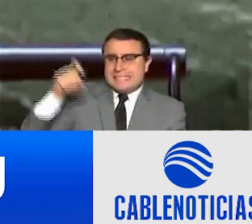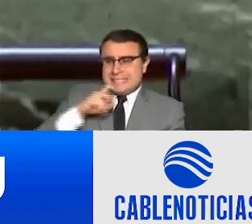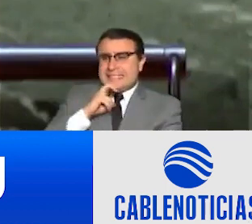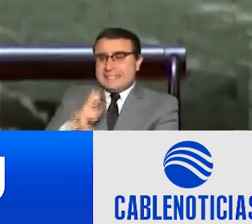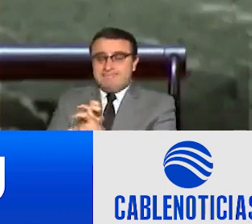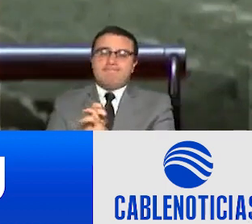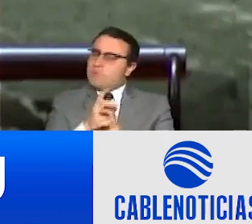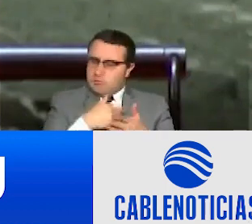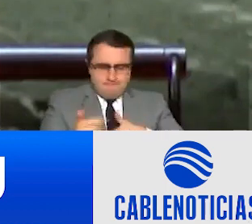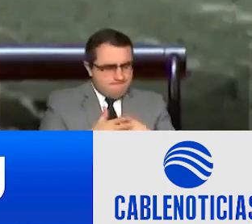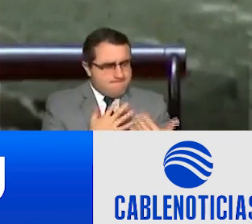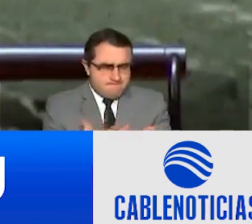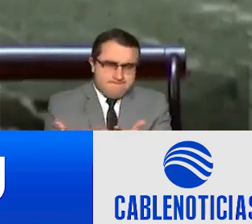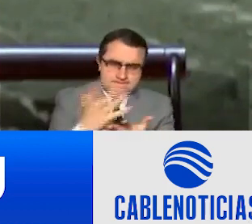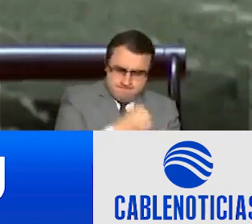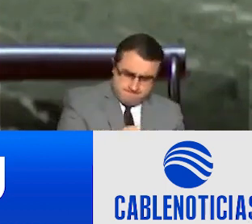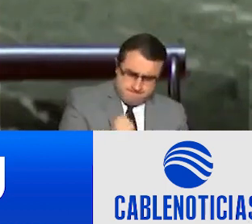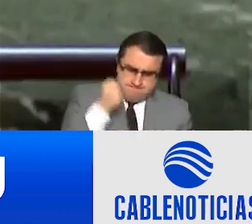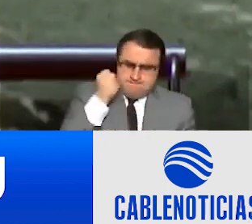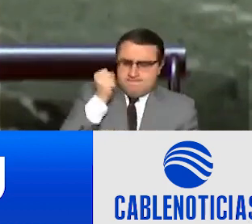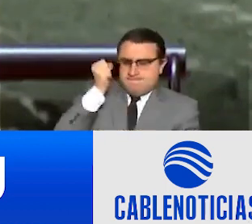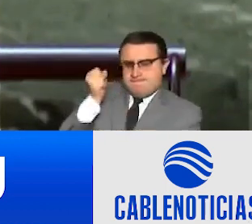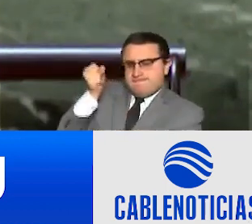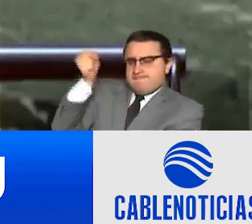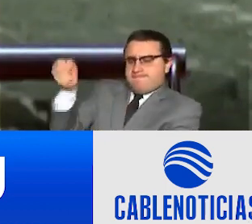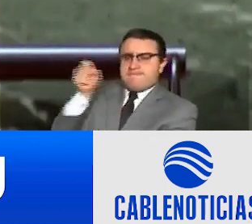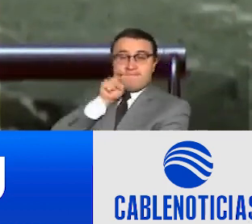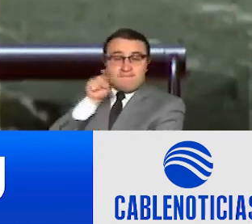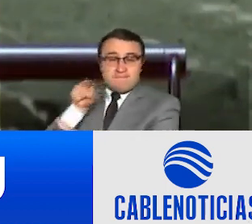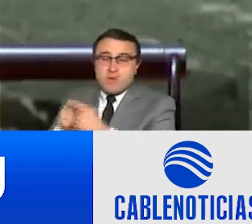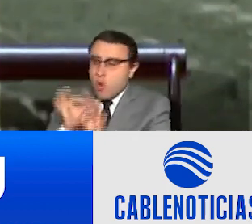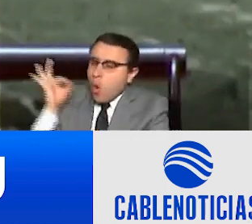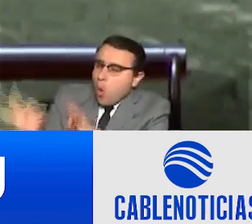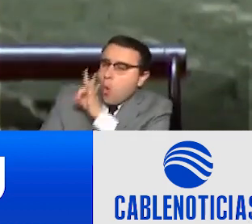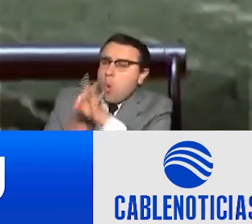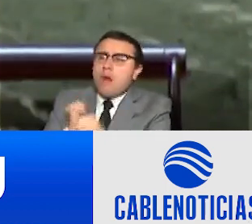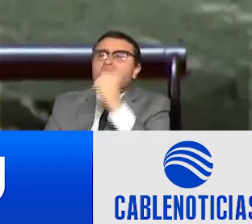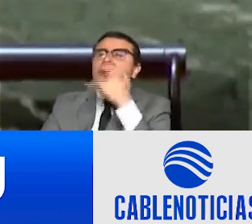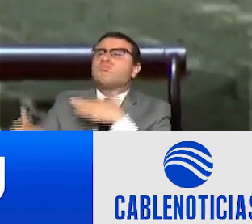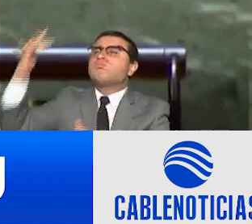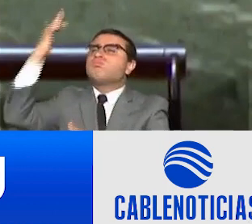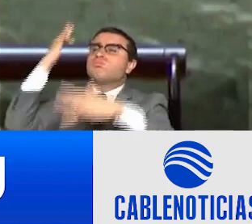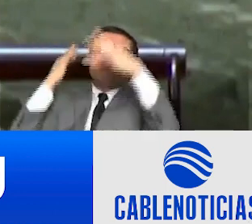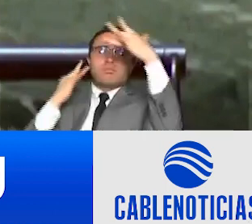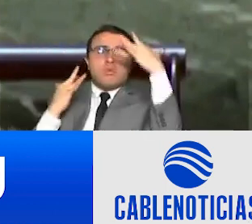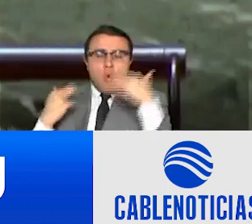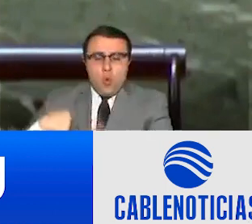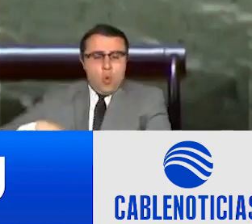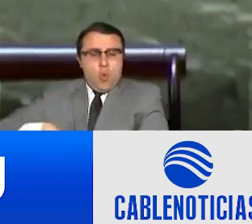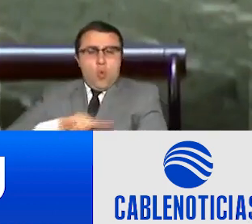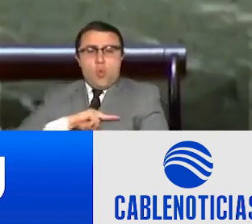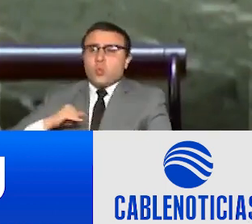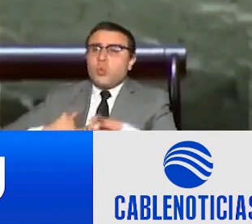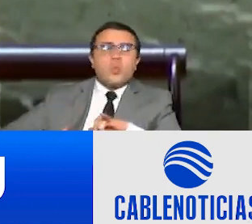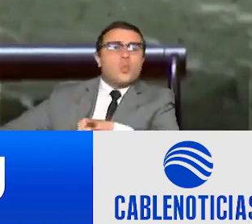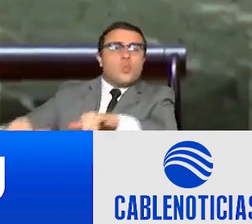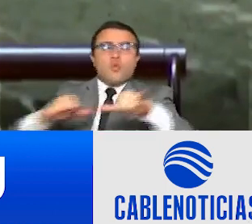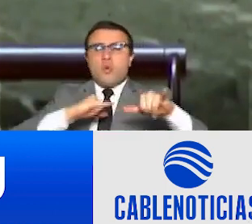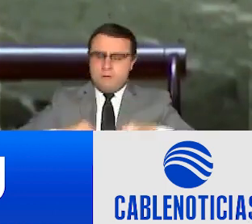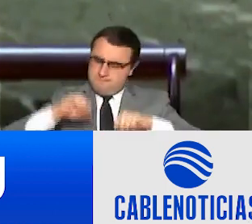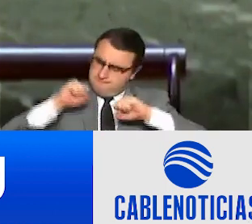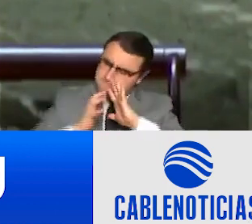necesidades, para que se pueda construir ese patrimonio común que nos permita decirle al mundo